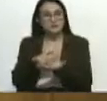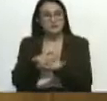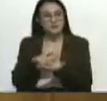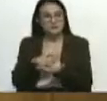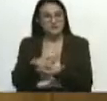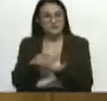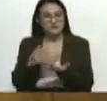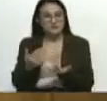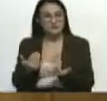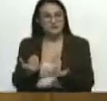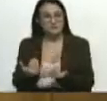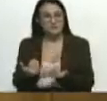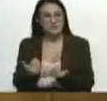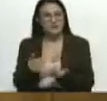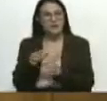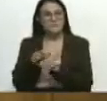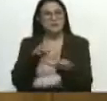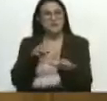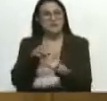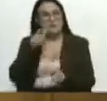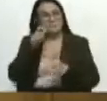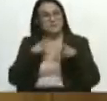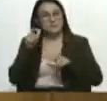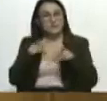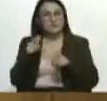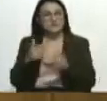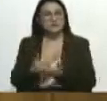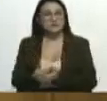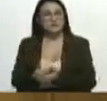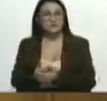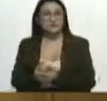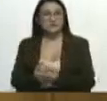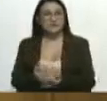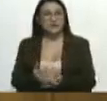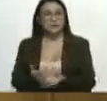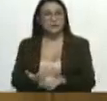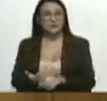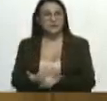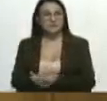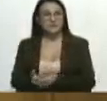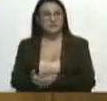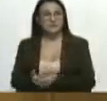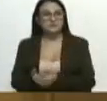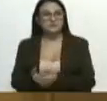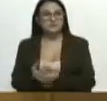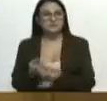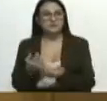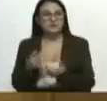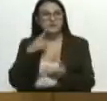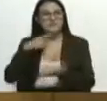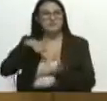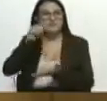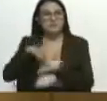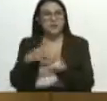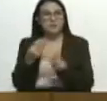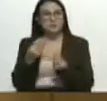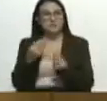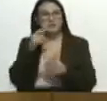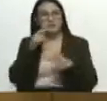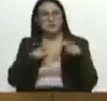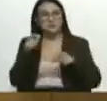y que la mayor cantidad de personas posible firme esa declaración y con esa declaración firmada por muchas